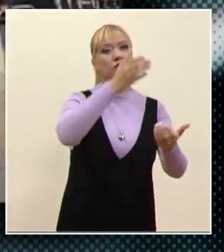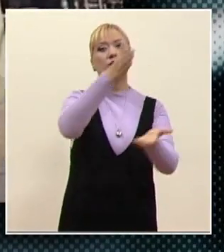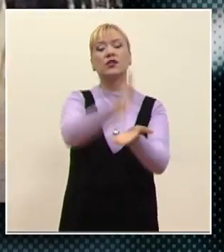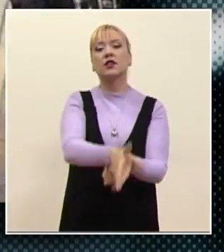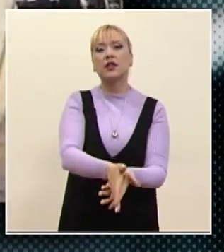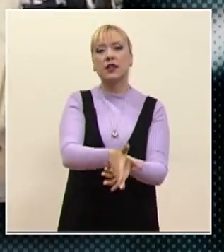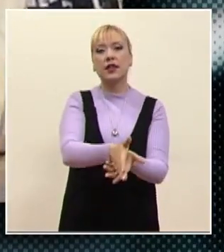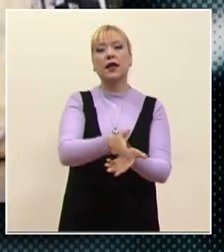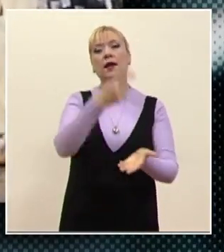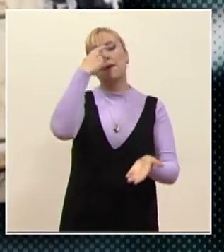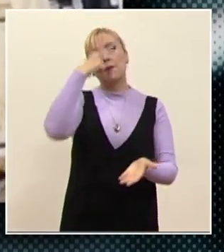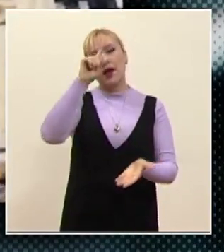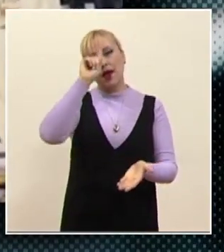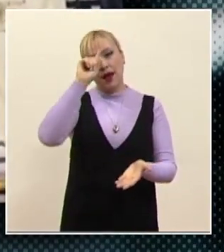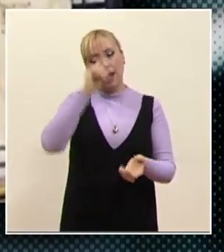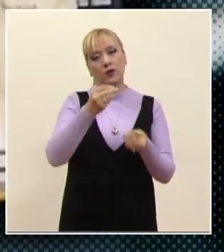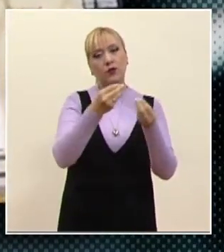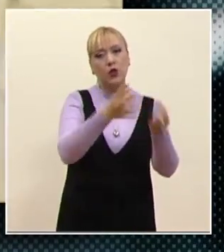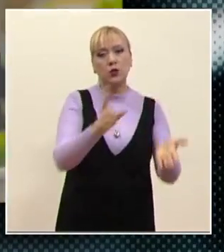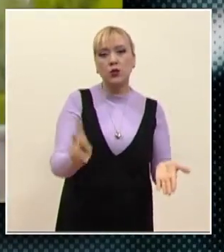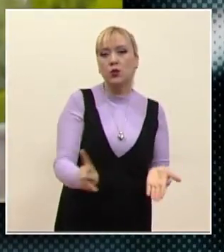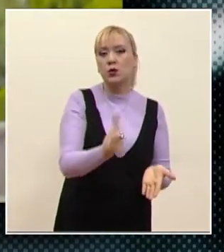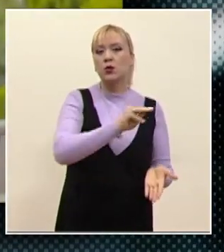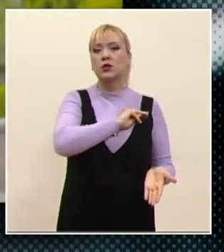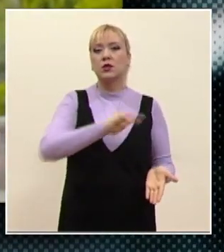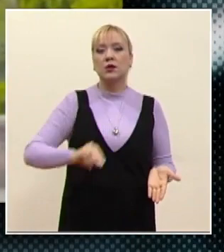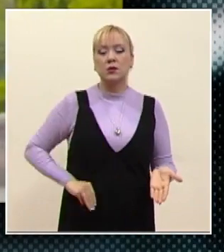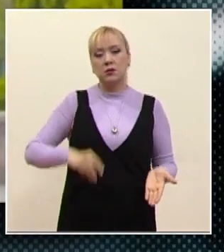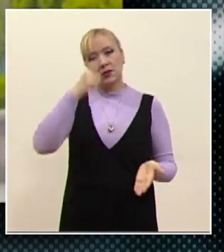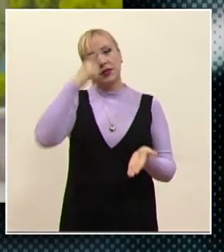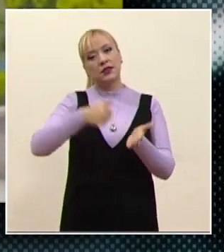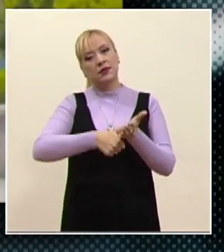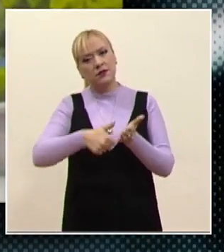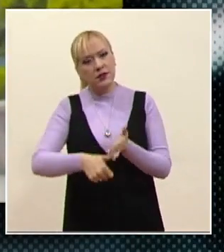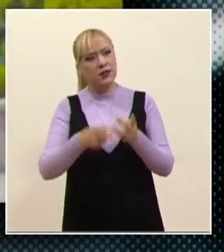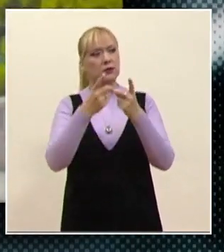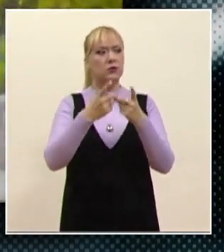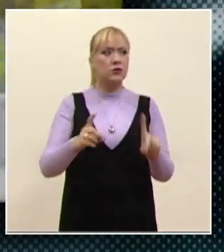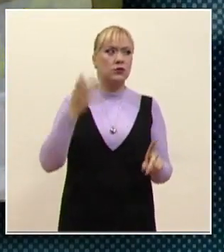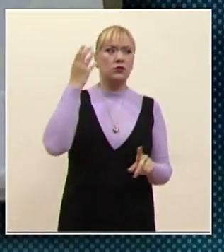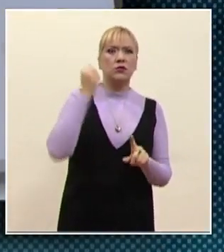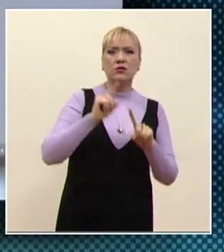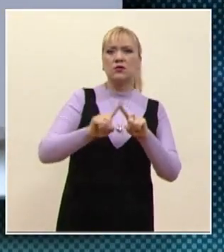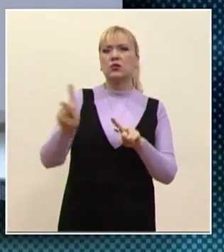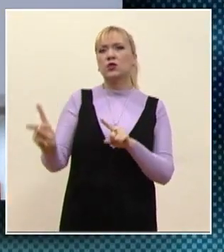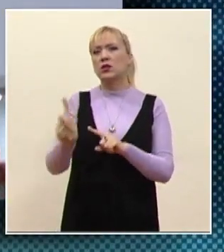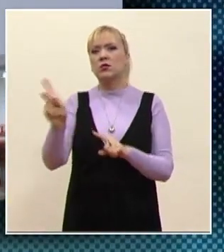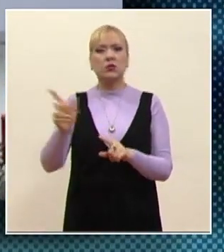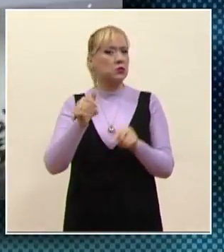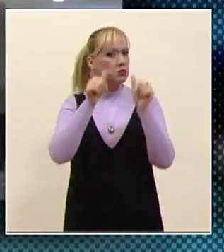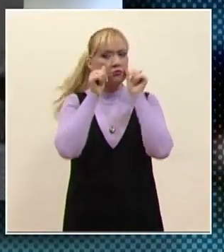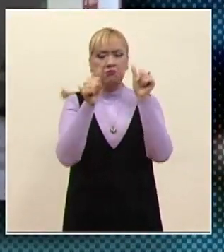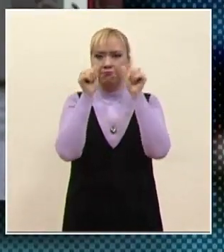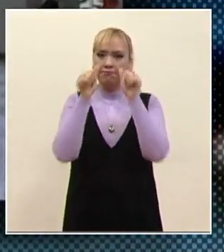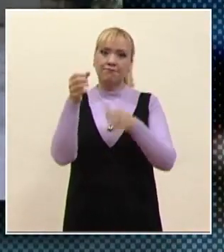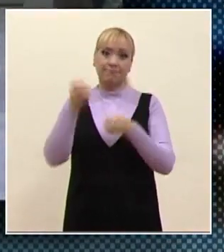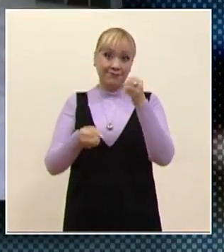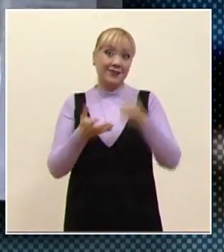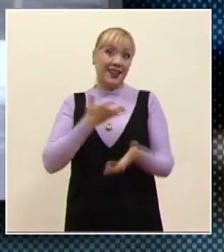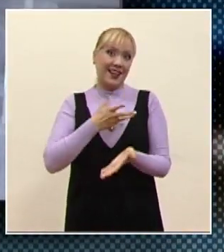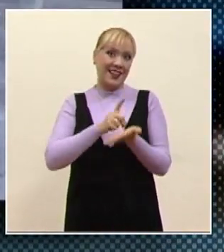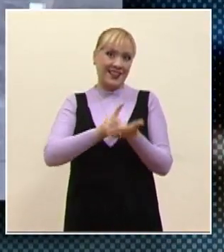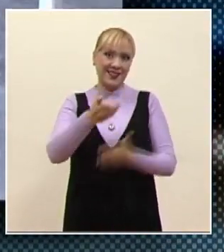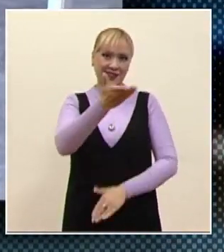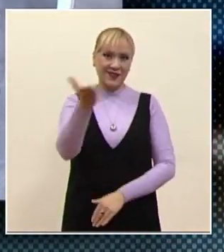brindar asesoría jurídica gratuita en materia civil, familiar y comunitaria. Para el canal del Poder Judicial de la Federación, Jesús